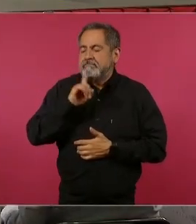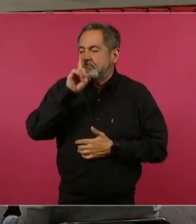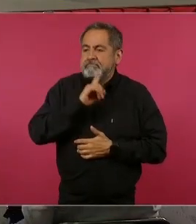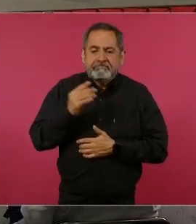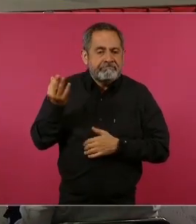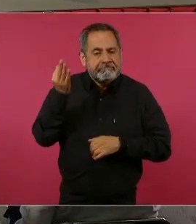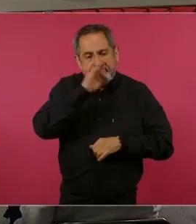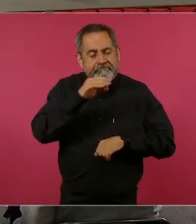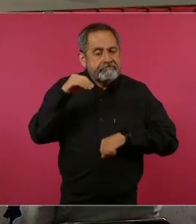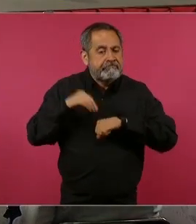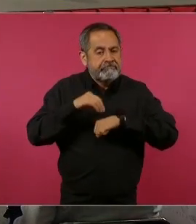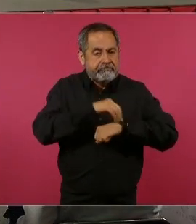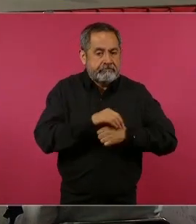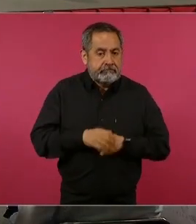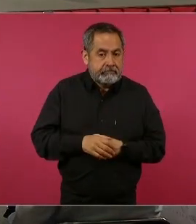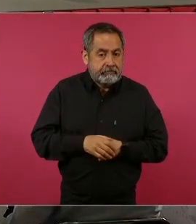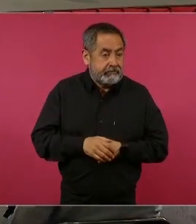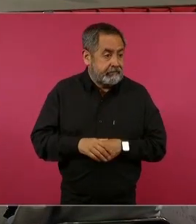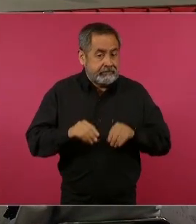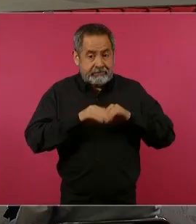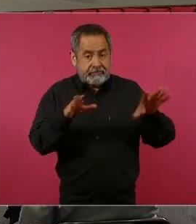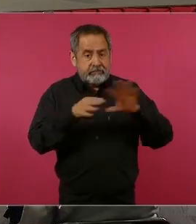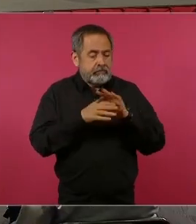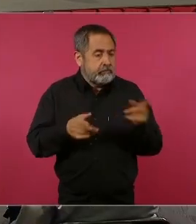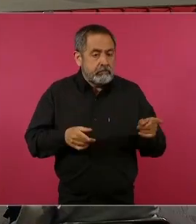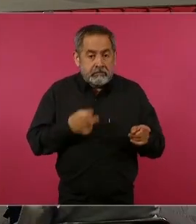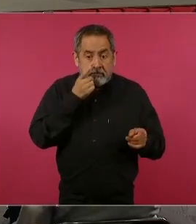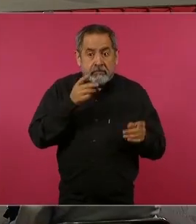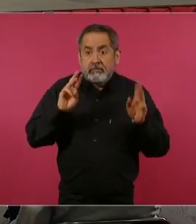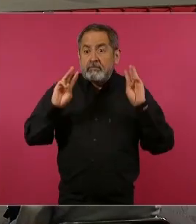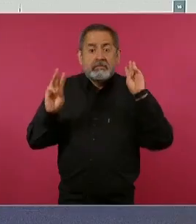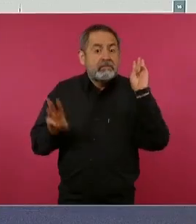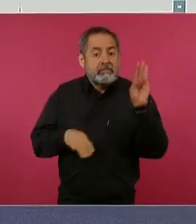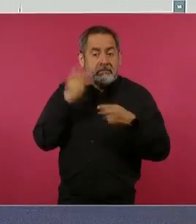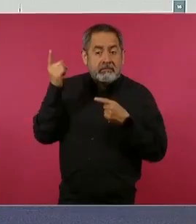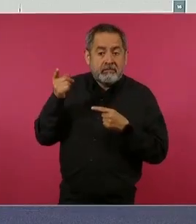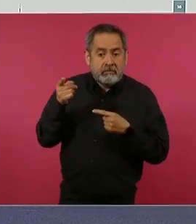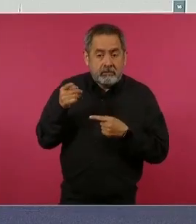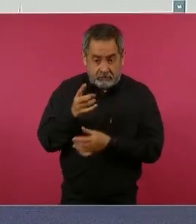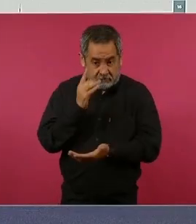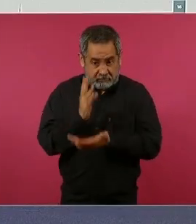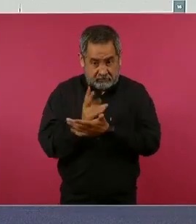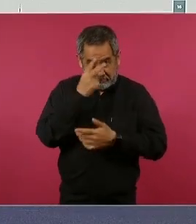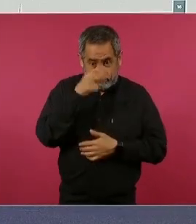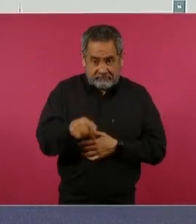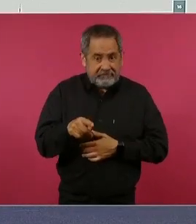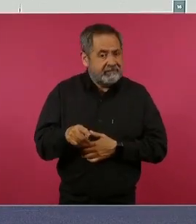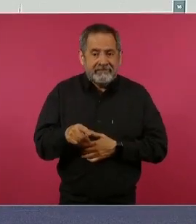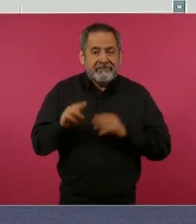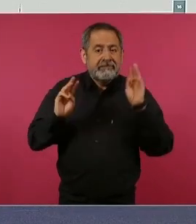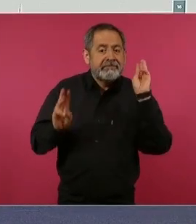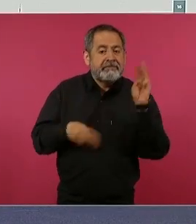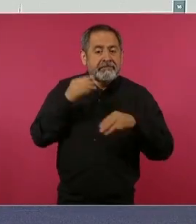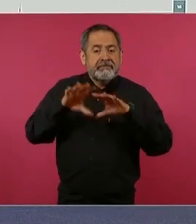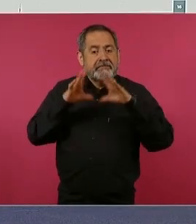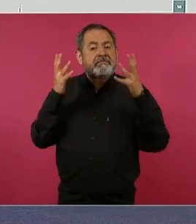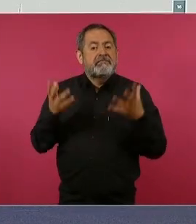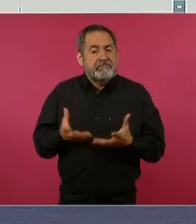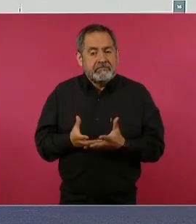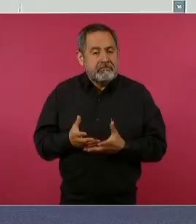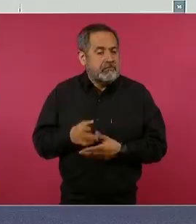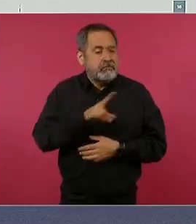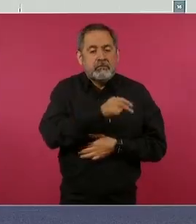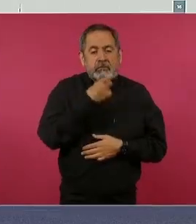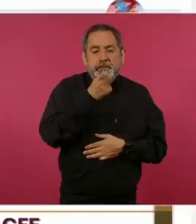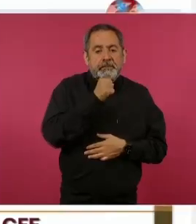medios de comunicación no destacaron que esto se trató de un fenómeno mundial, no era un fenómeno exclusivo de México.